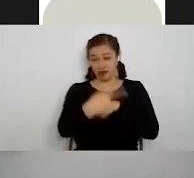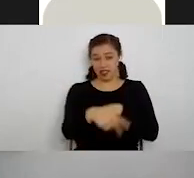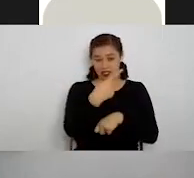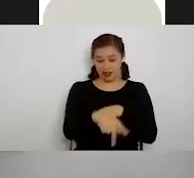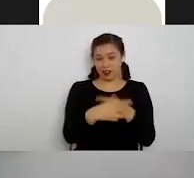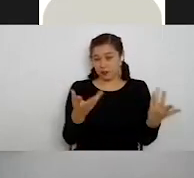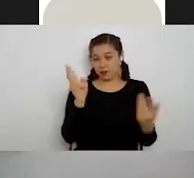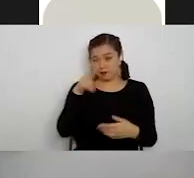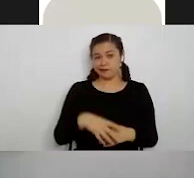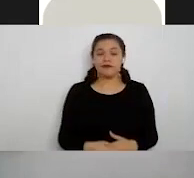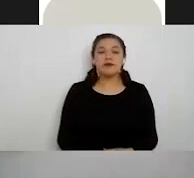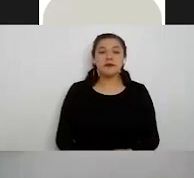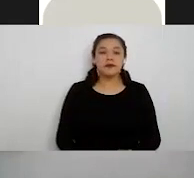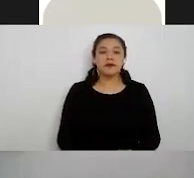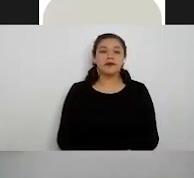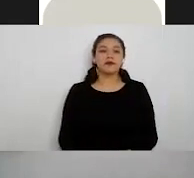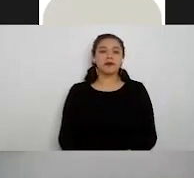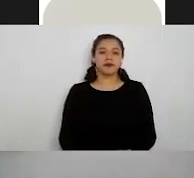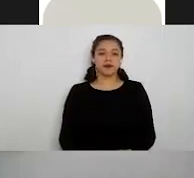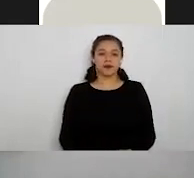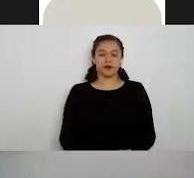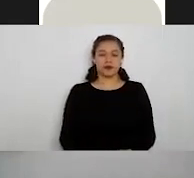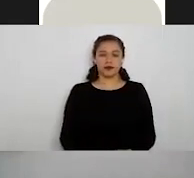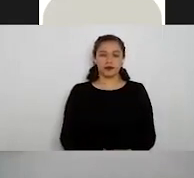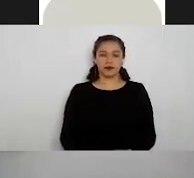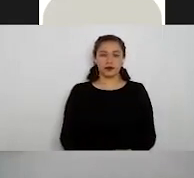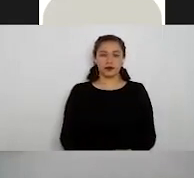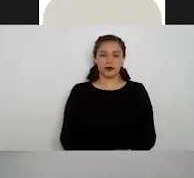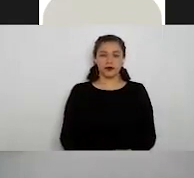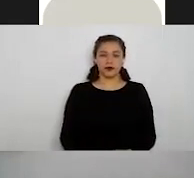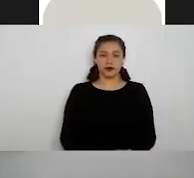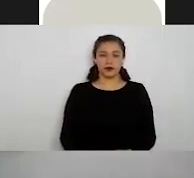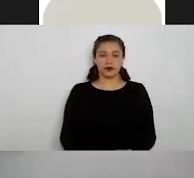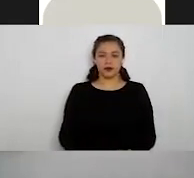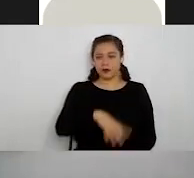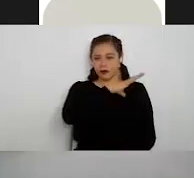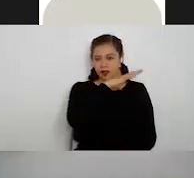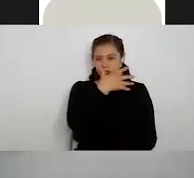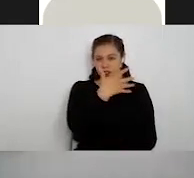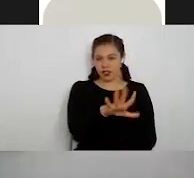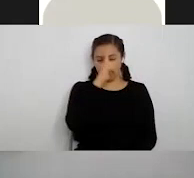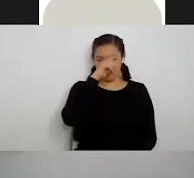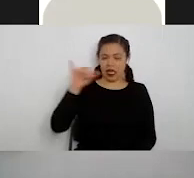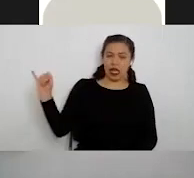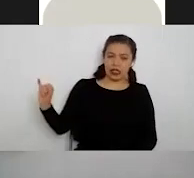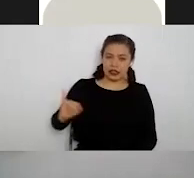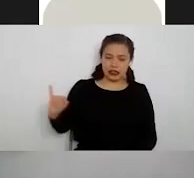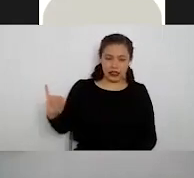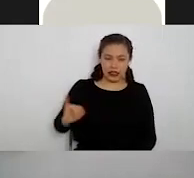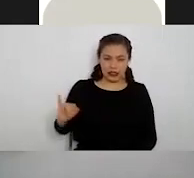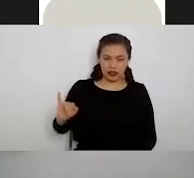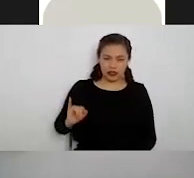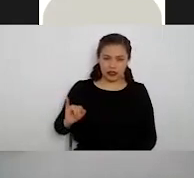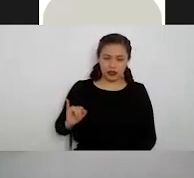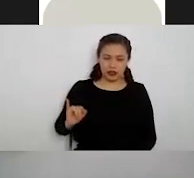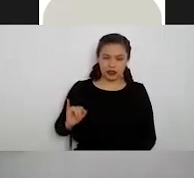¿no? Igual, en general, el alza de las tasas de interés tiene un